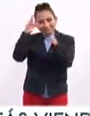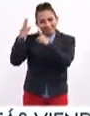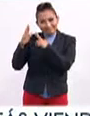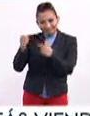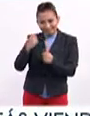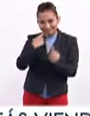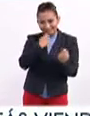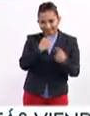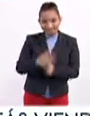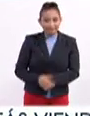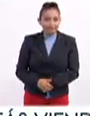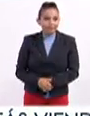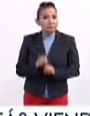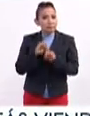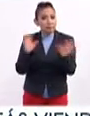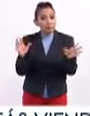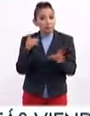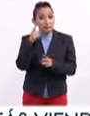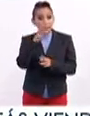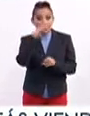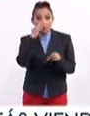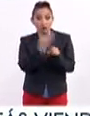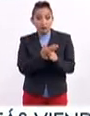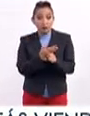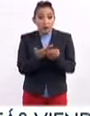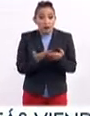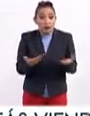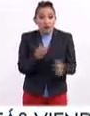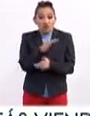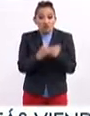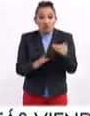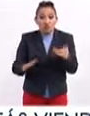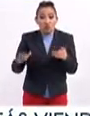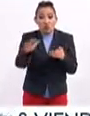a nosotros mismos. Así es responsabilidad ahora de